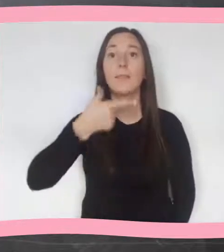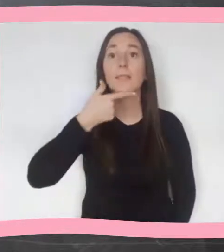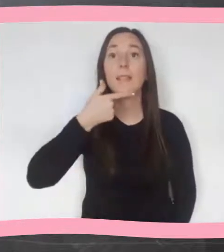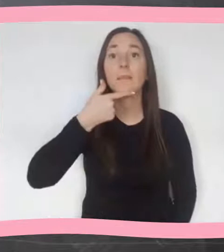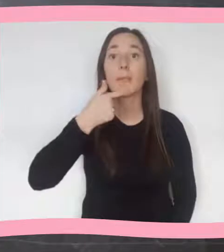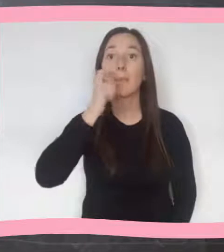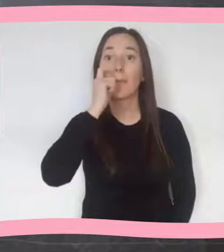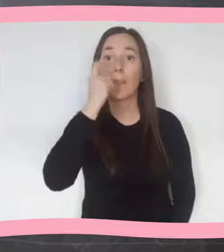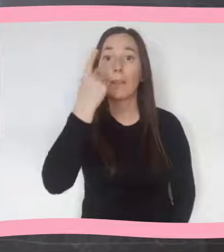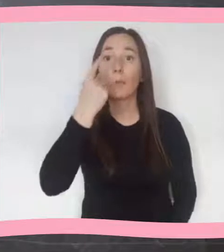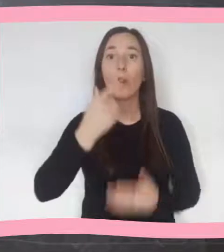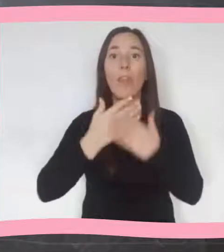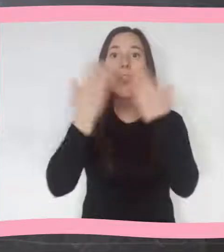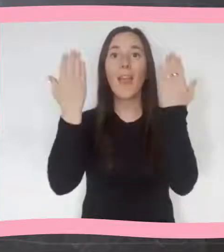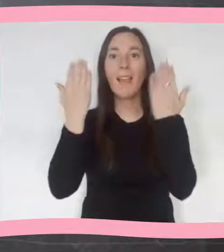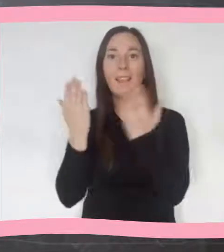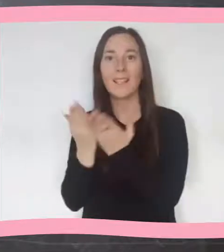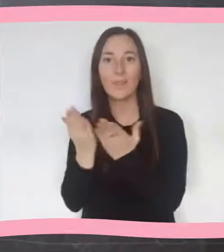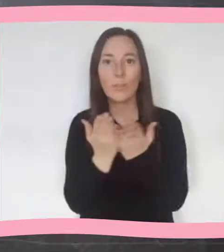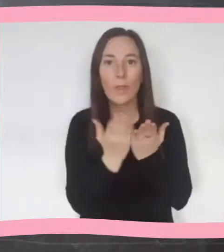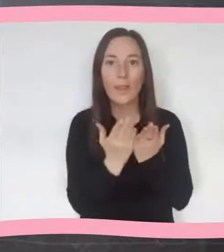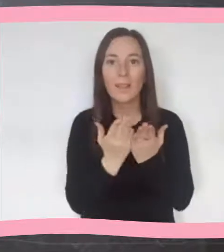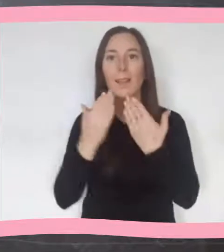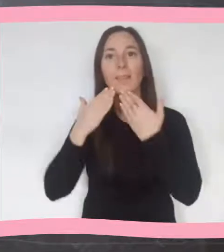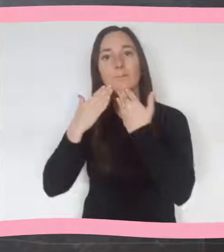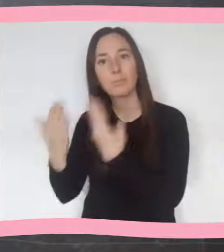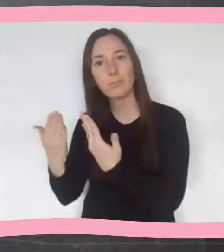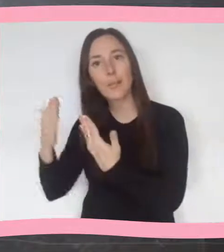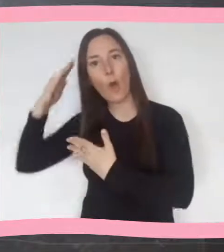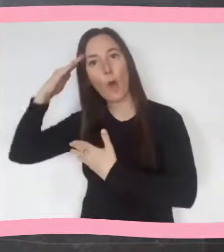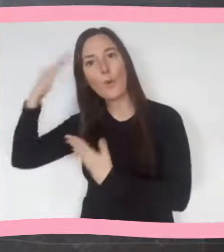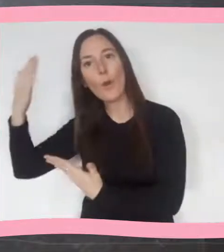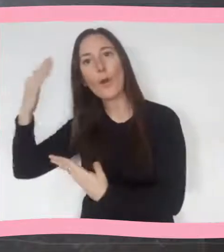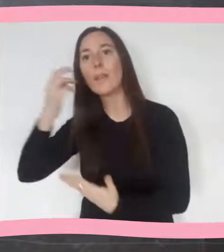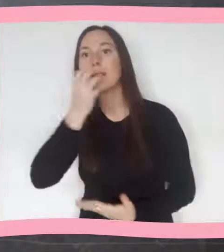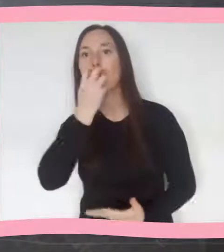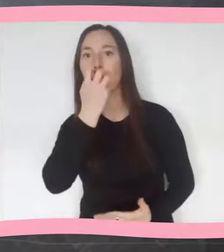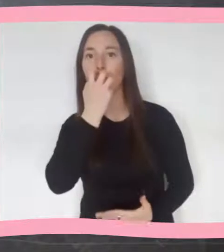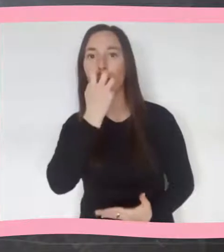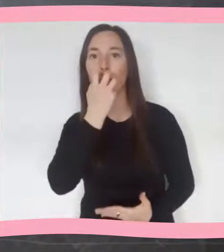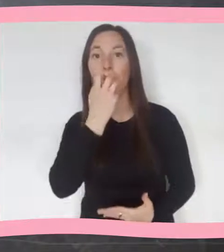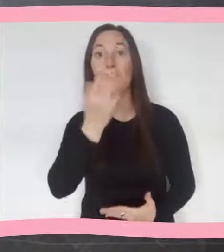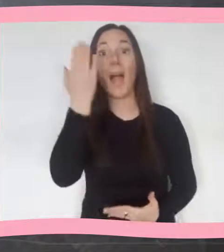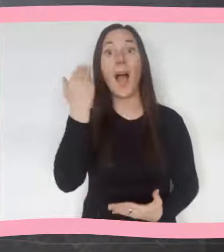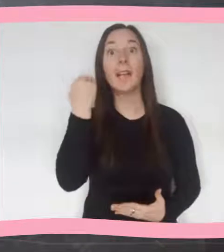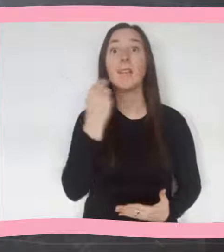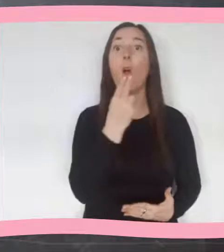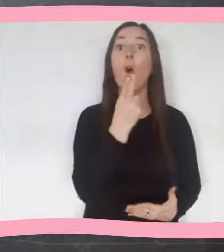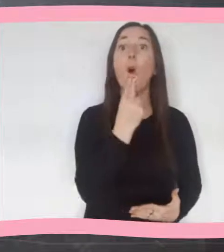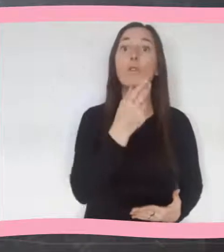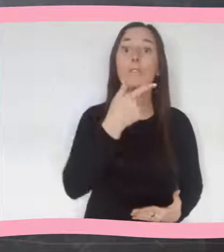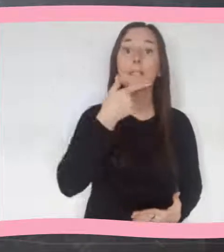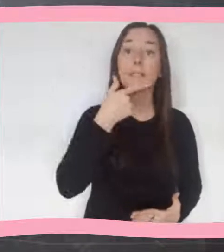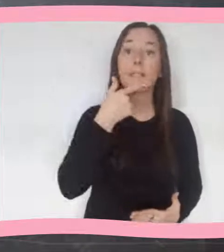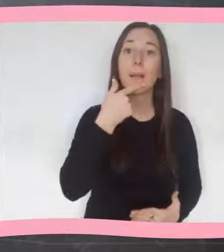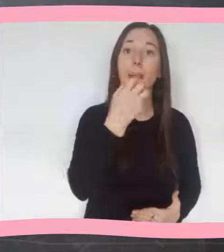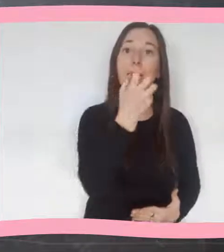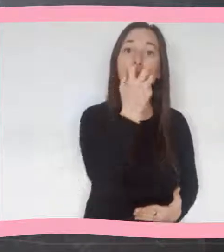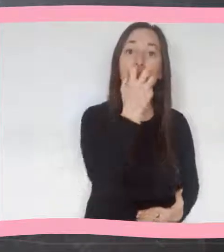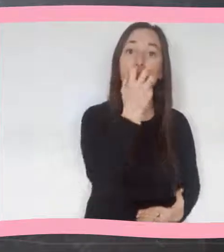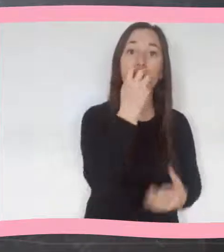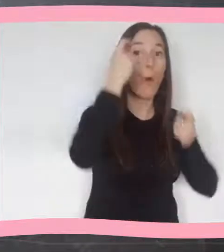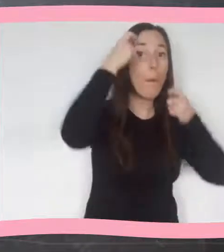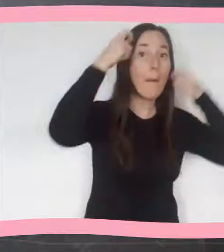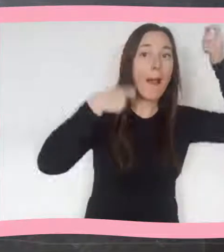21 de septiembre, día del estudiante. La fecha se debe a Domingo Faustino Sarmiento.